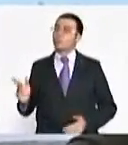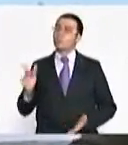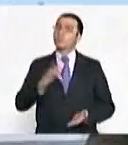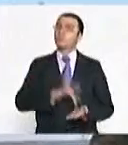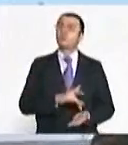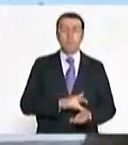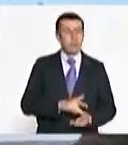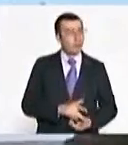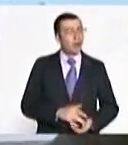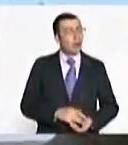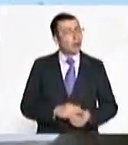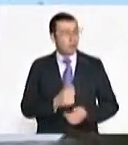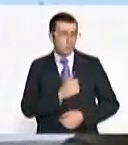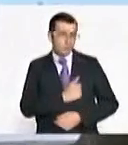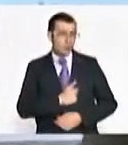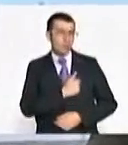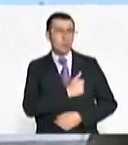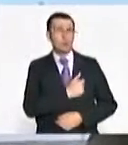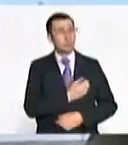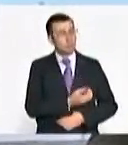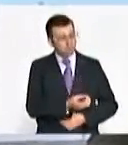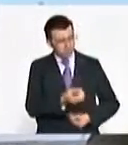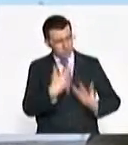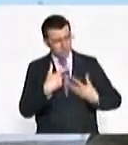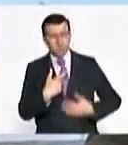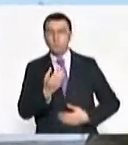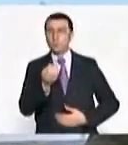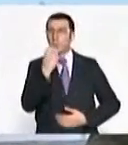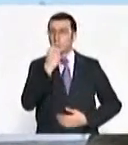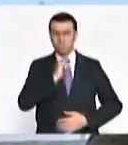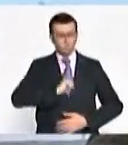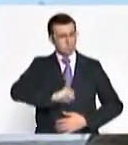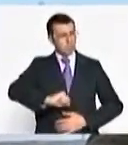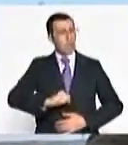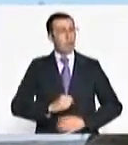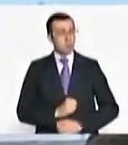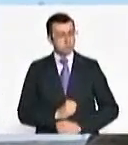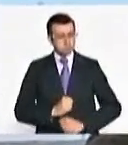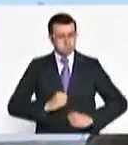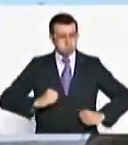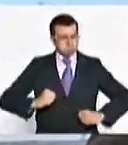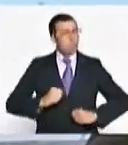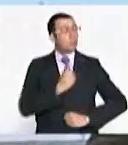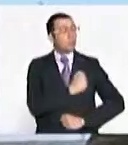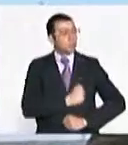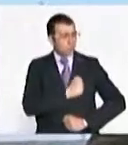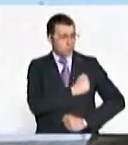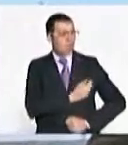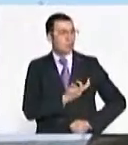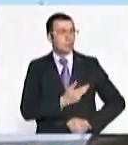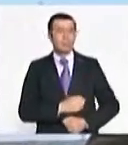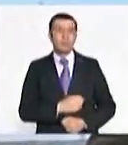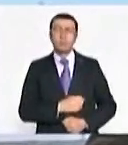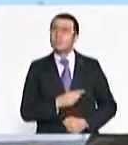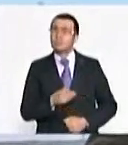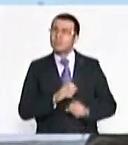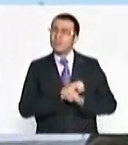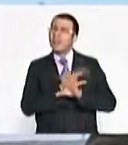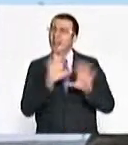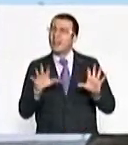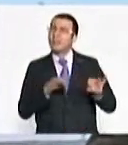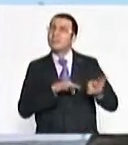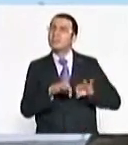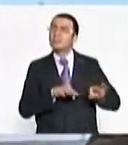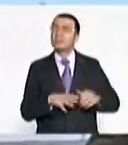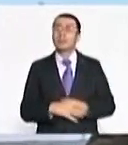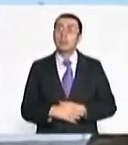doctor, mándeme unas vitaminas para aumentar de peso. Aclaremos esa pregunta. Bueno, importante